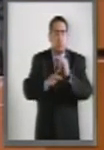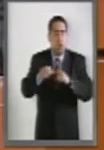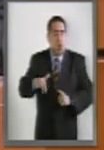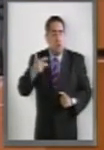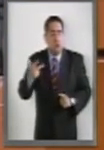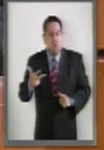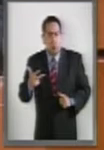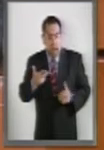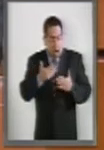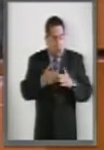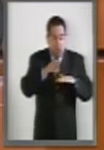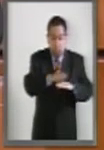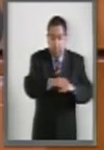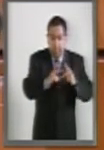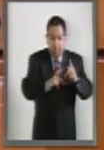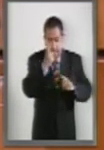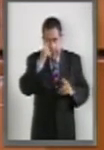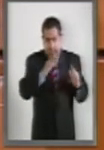que la vivienda aumentó